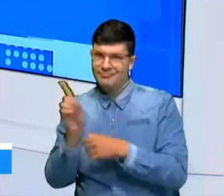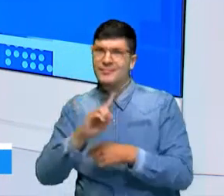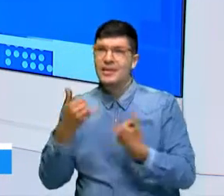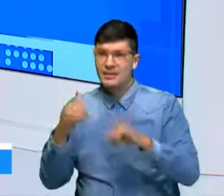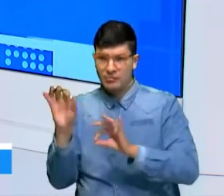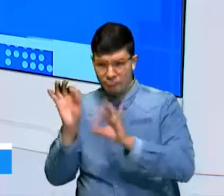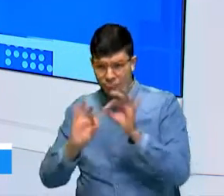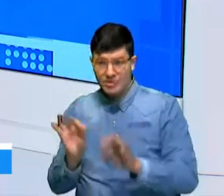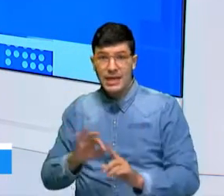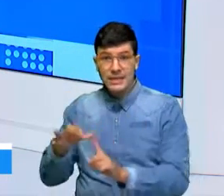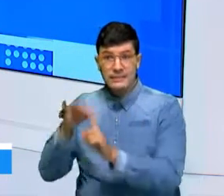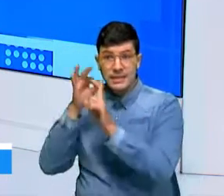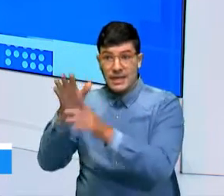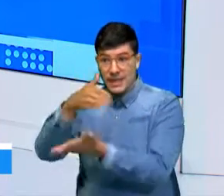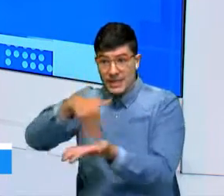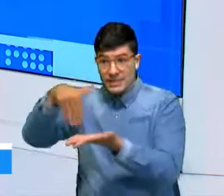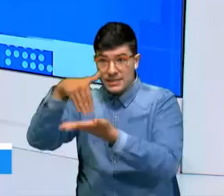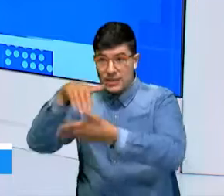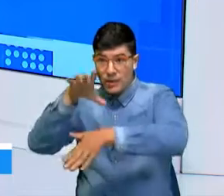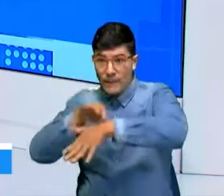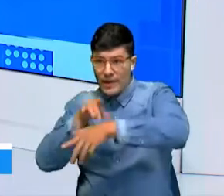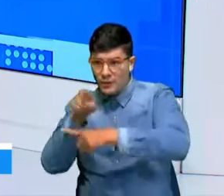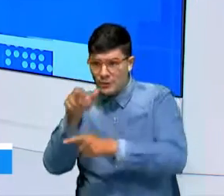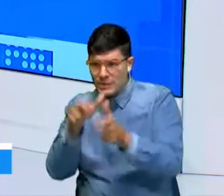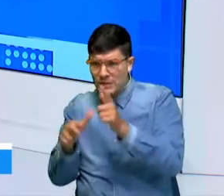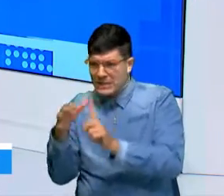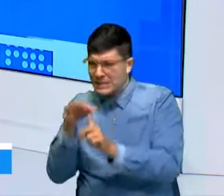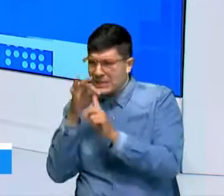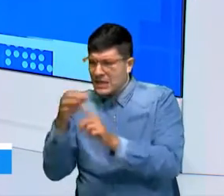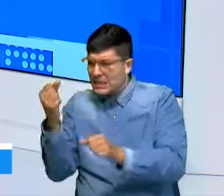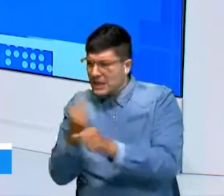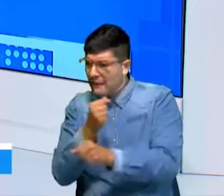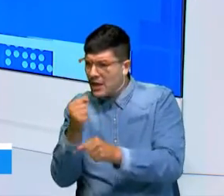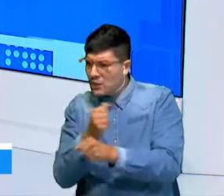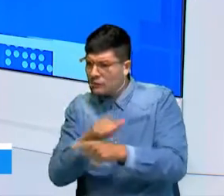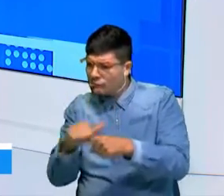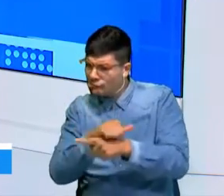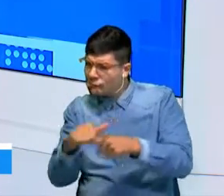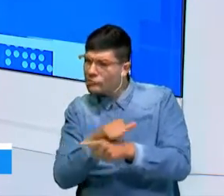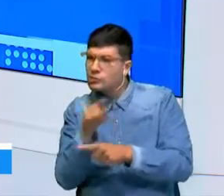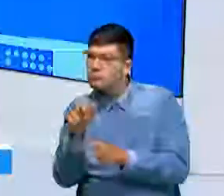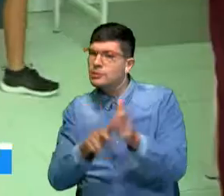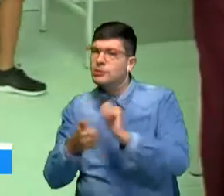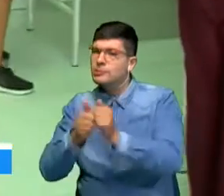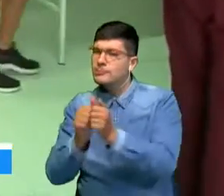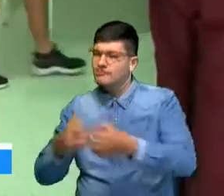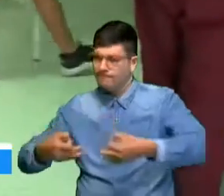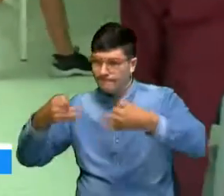especialistas del centro médico de indenorte trabajan para poner a punto a los deportistas rojinegros